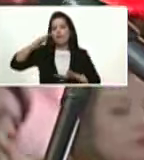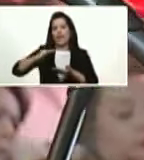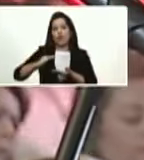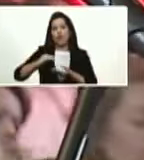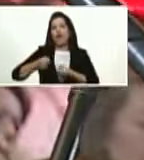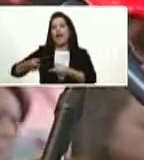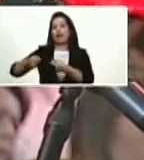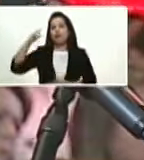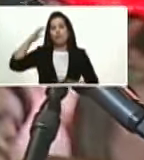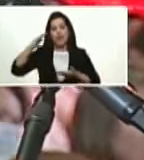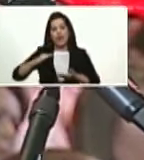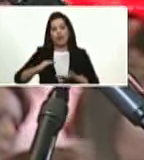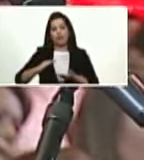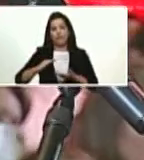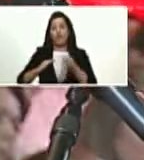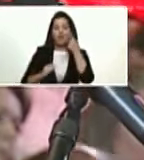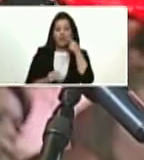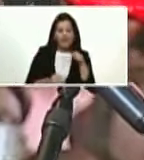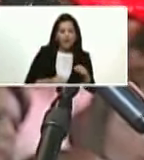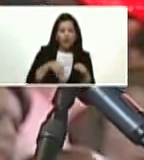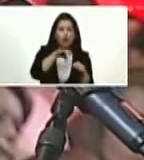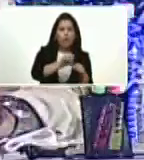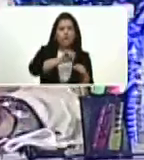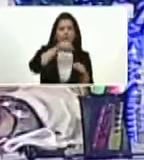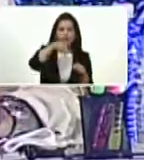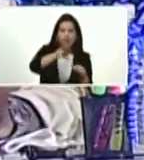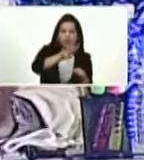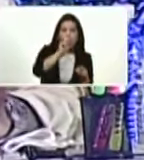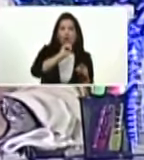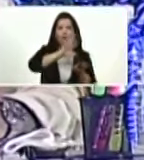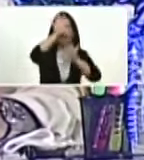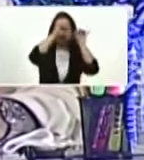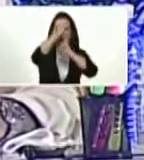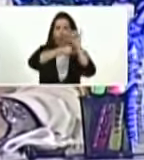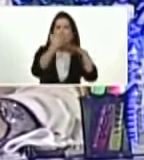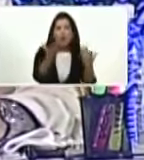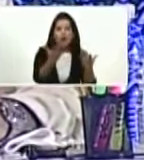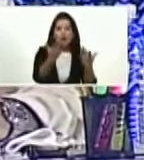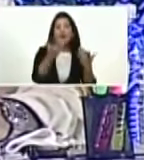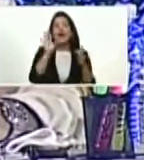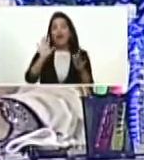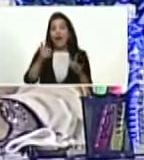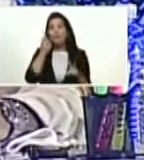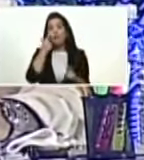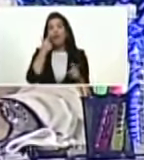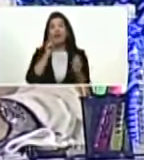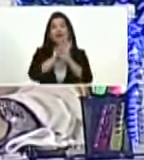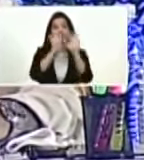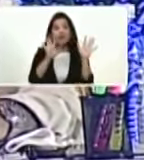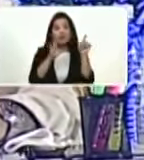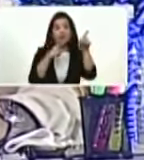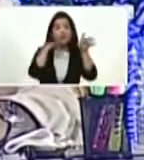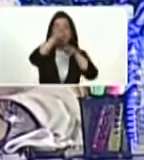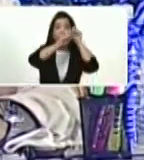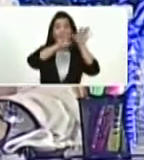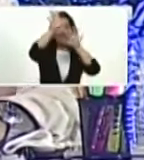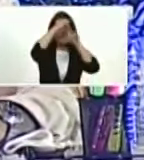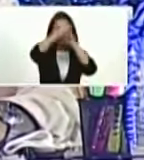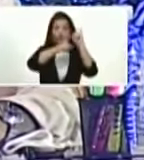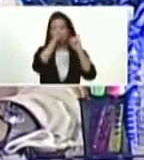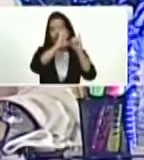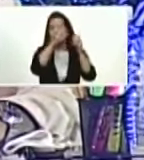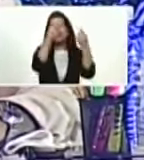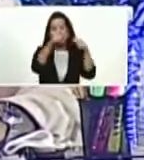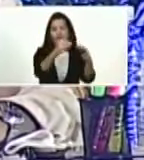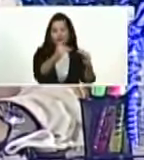elementos que traigamos importados del exterior por la restricción que tenemos de divisas.